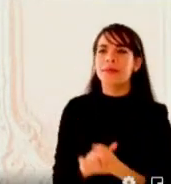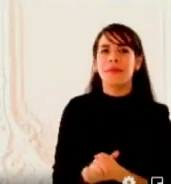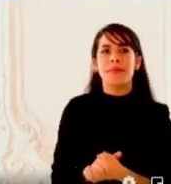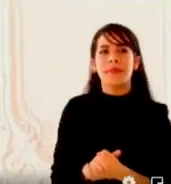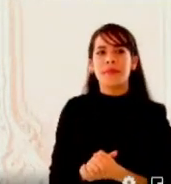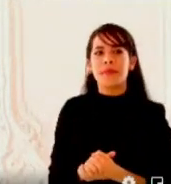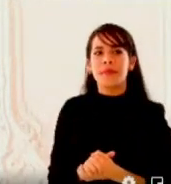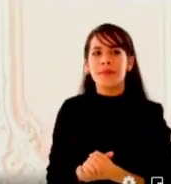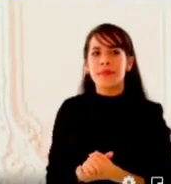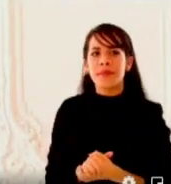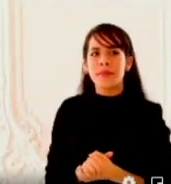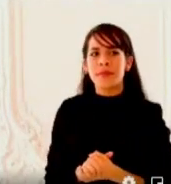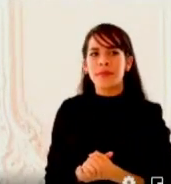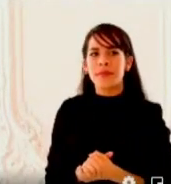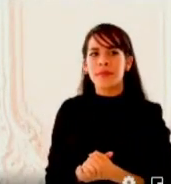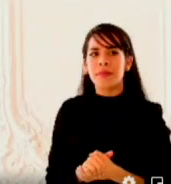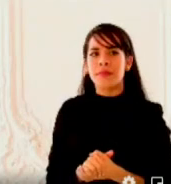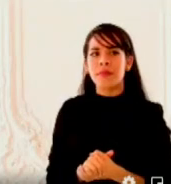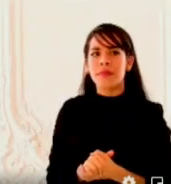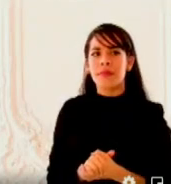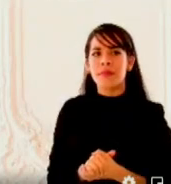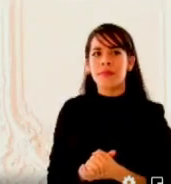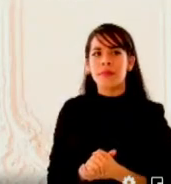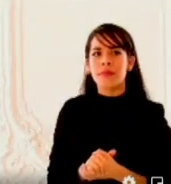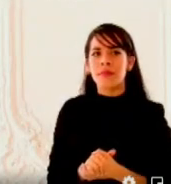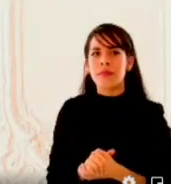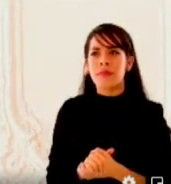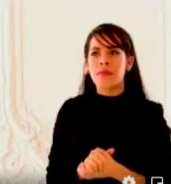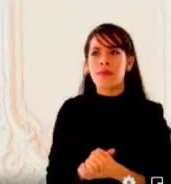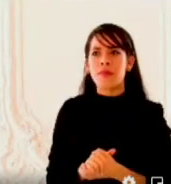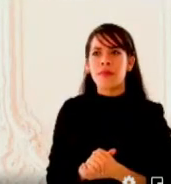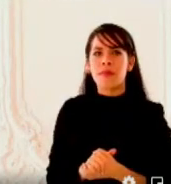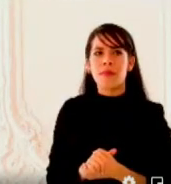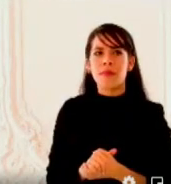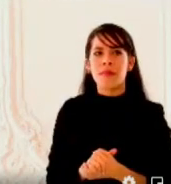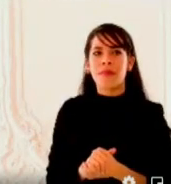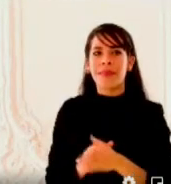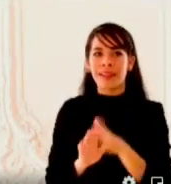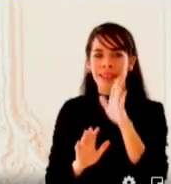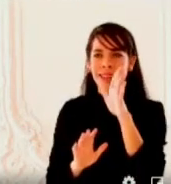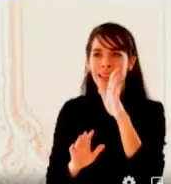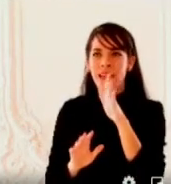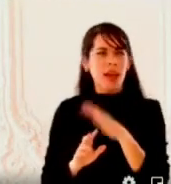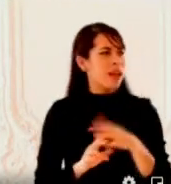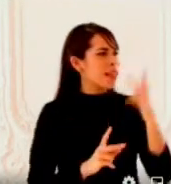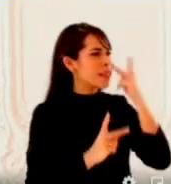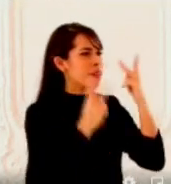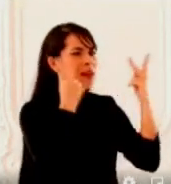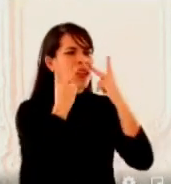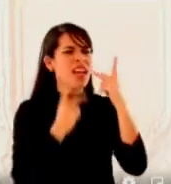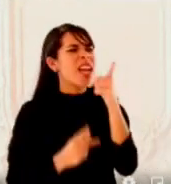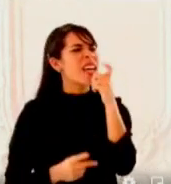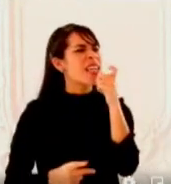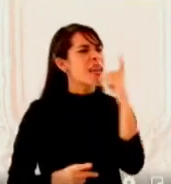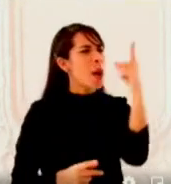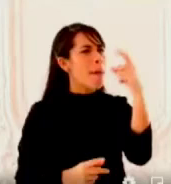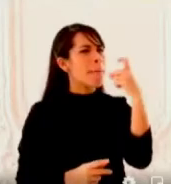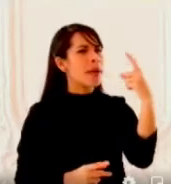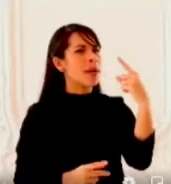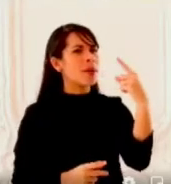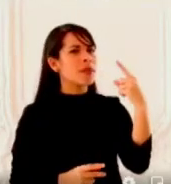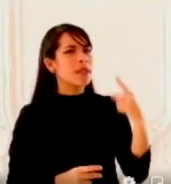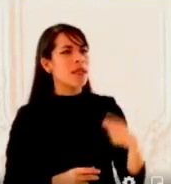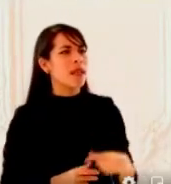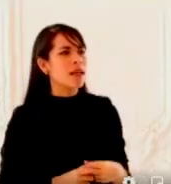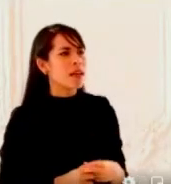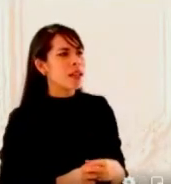Dito. Me gustaría conocer algo. Muchas personas. Ahora acá, que te veo. Detrás de la cámara. Estás ahora detrás sí. De esa cámara. Hey. Esto es. Tú eres un